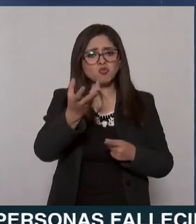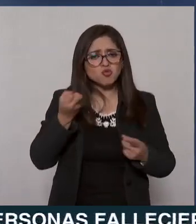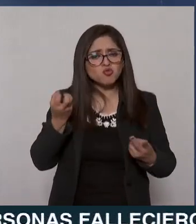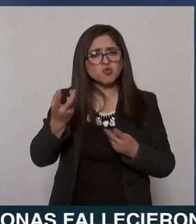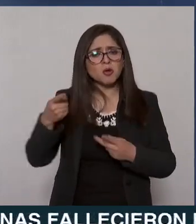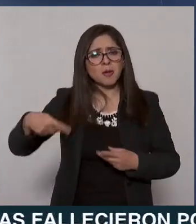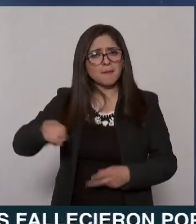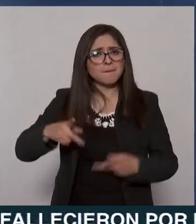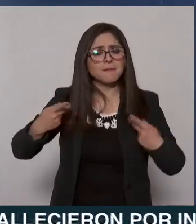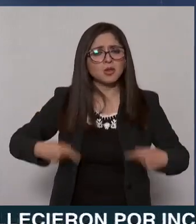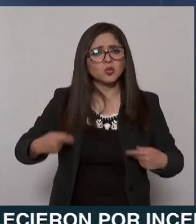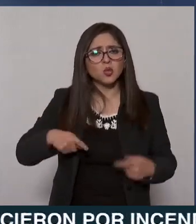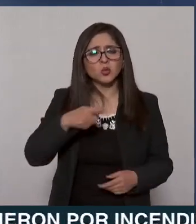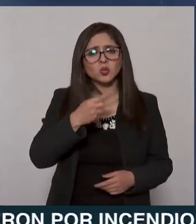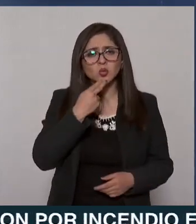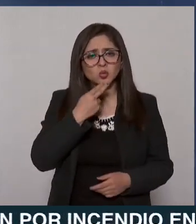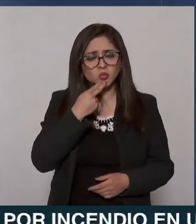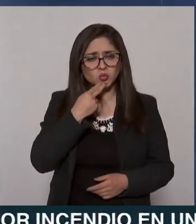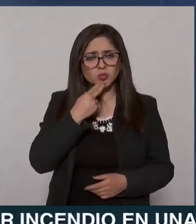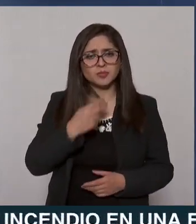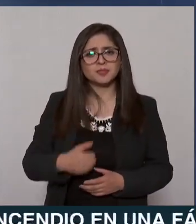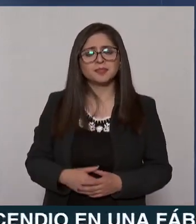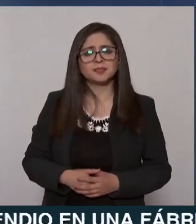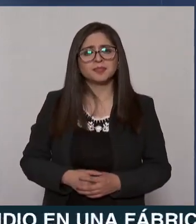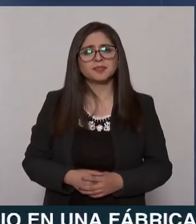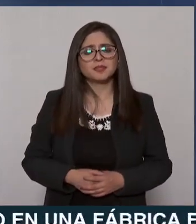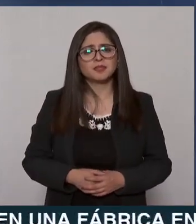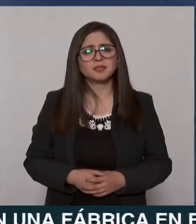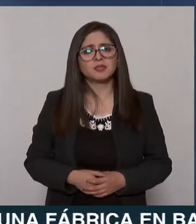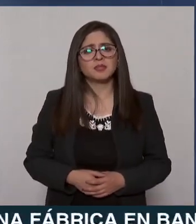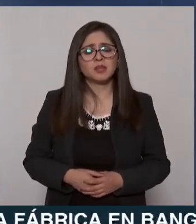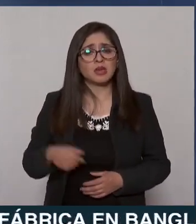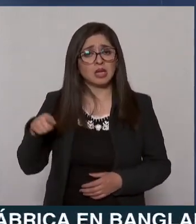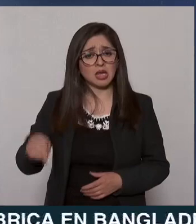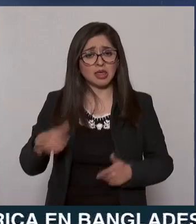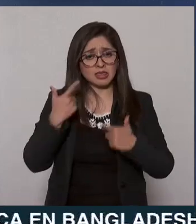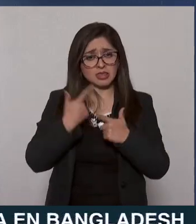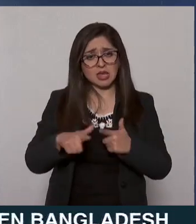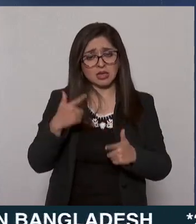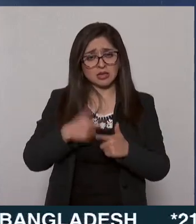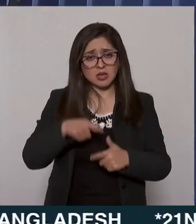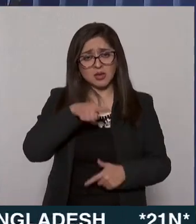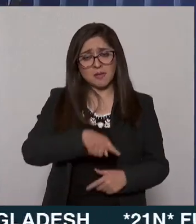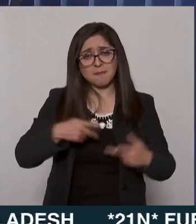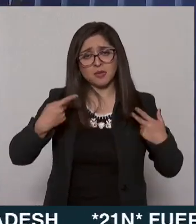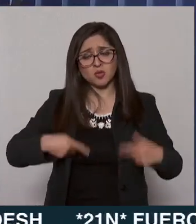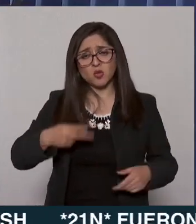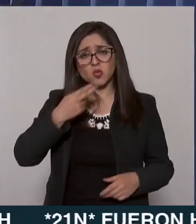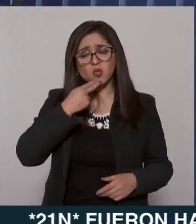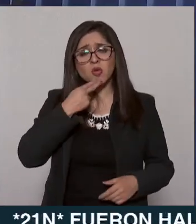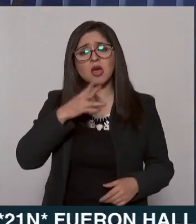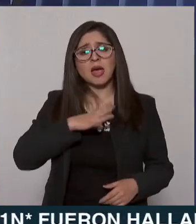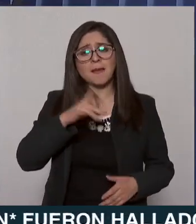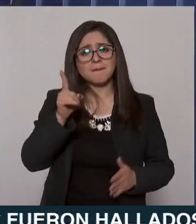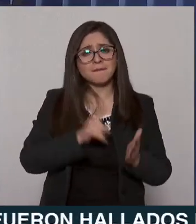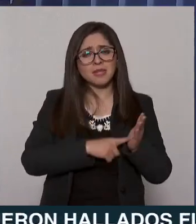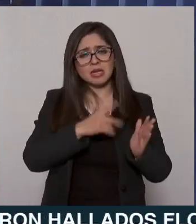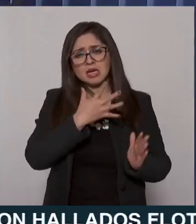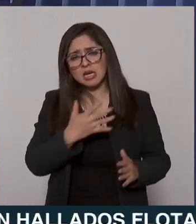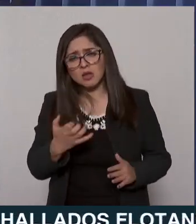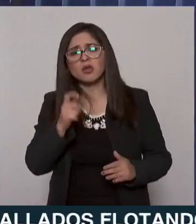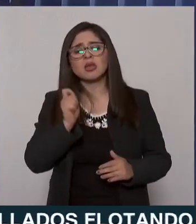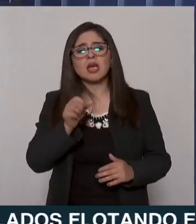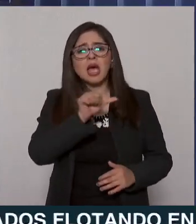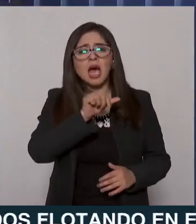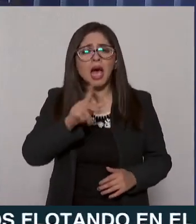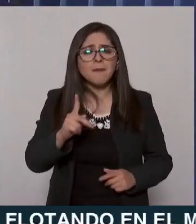gran número de descargas y pues taxistas, gente que la ocupa continuamente, cada vez tenemos 3,500, vamos creciendo, es una aplicación